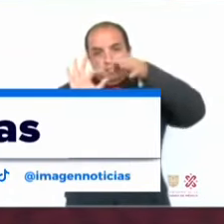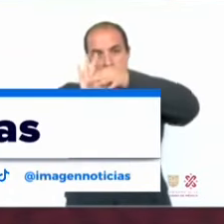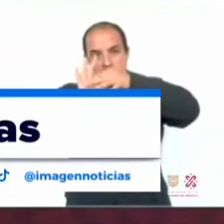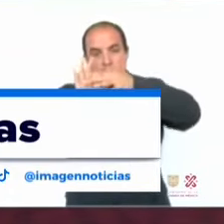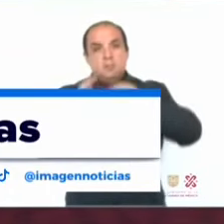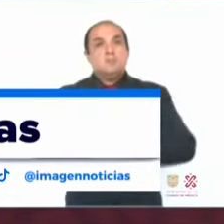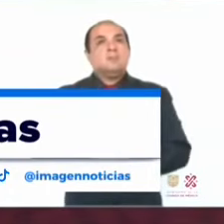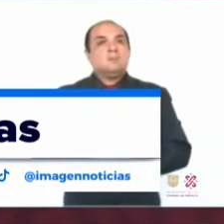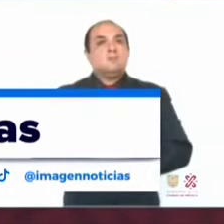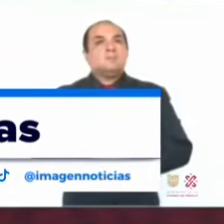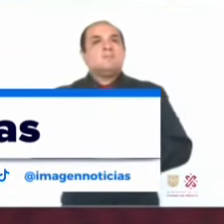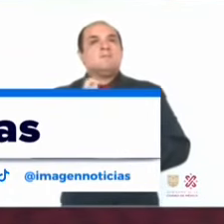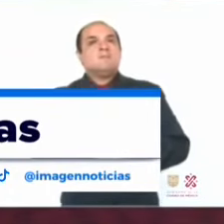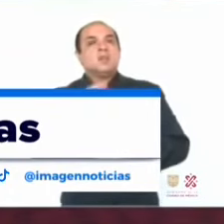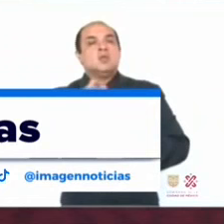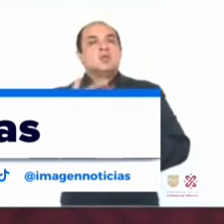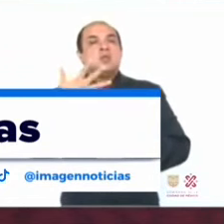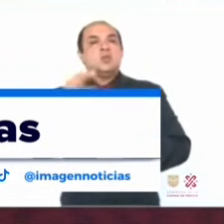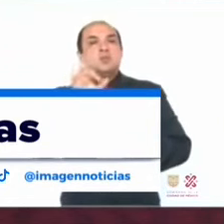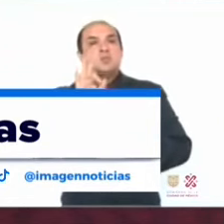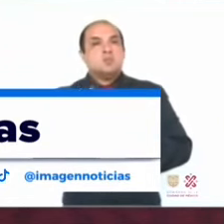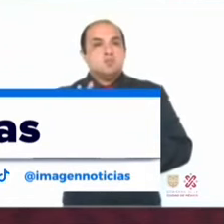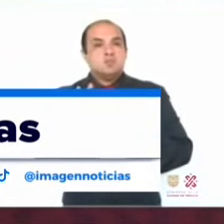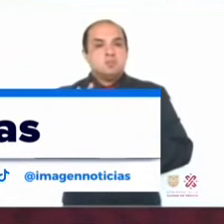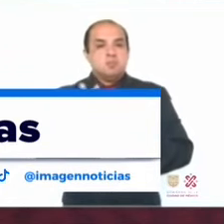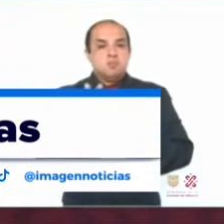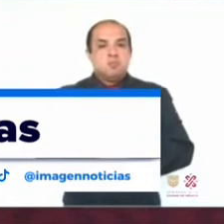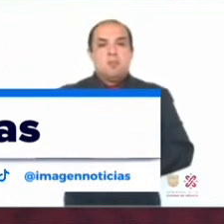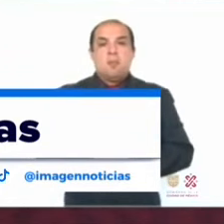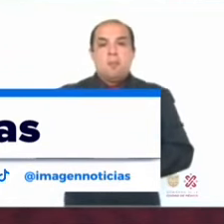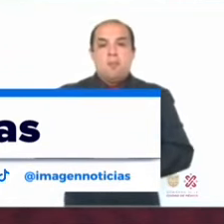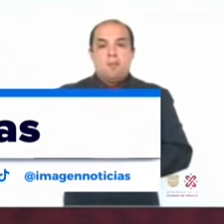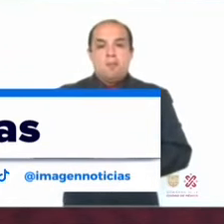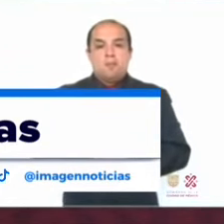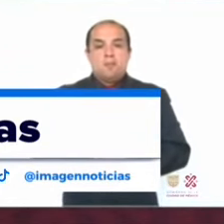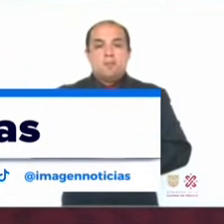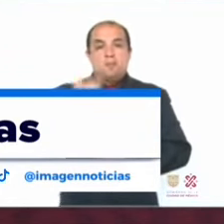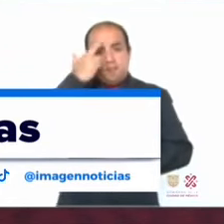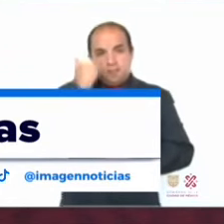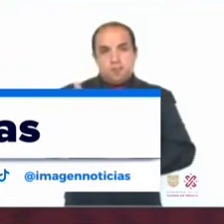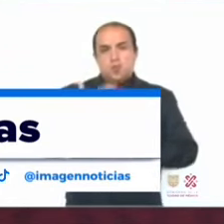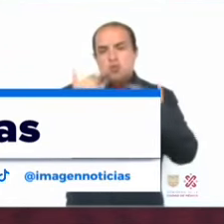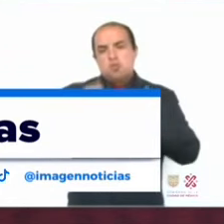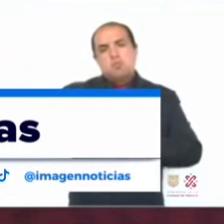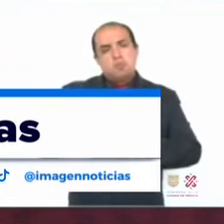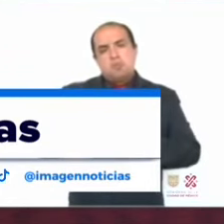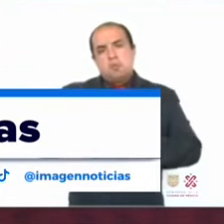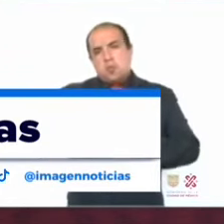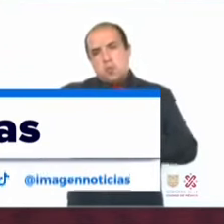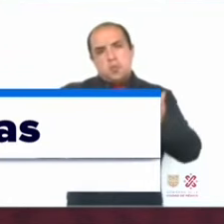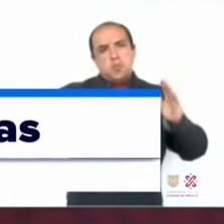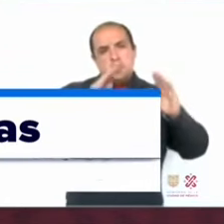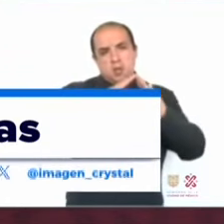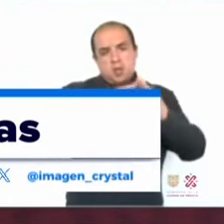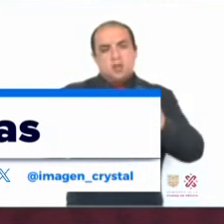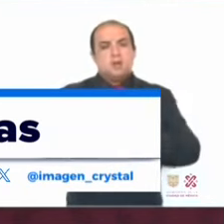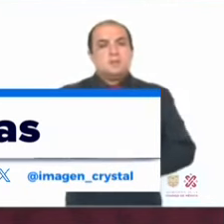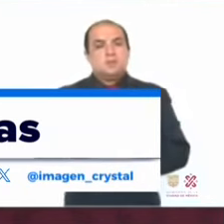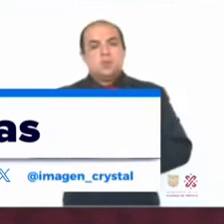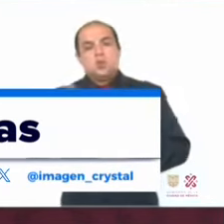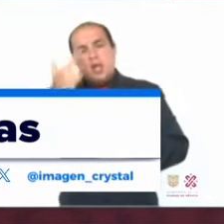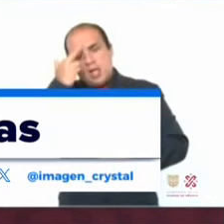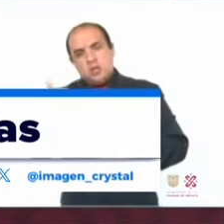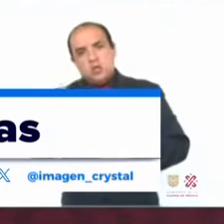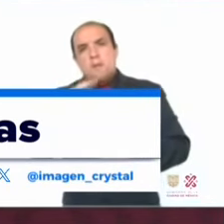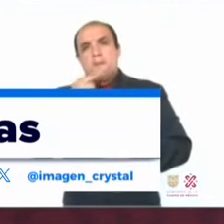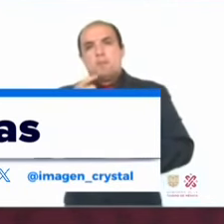qué Para poner un tope al incremento anual de las rentas Para ello se van a modificar o se modificarían no la ley de